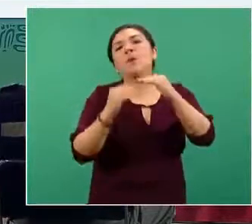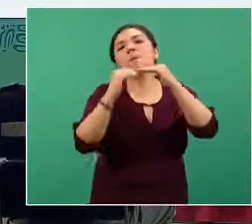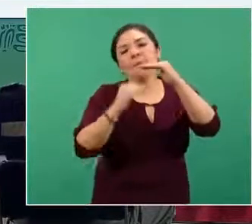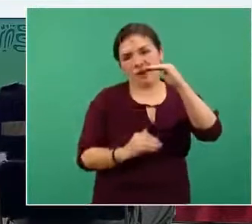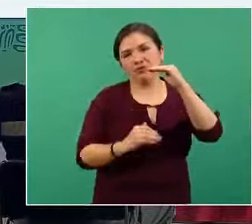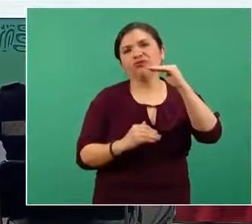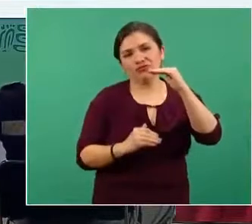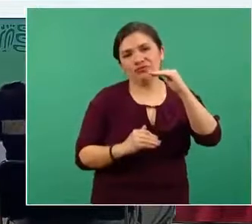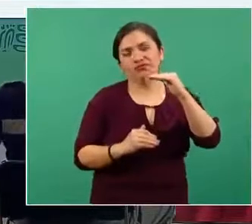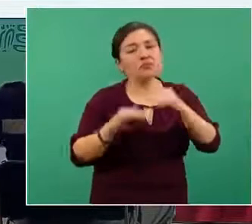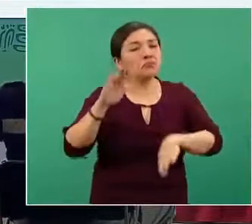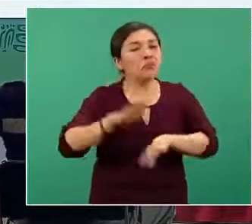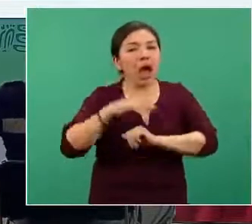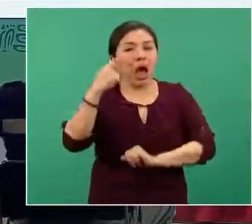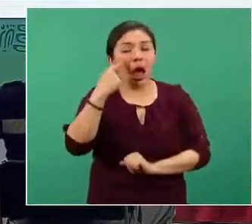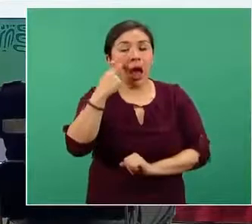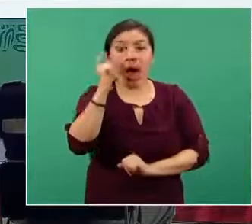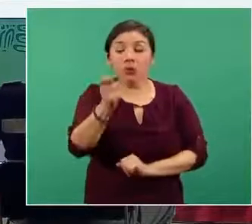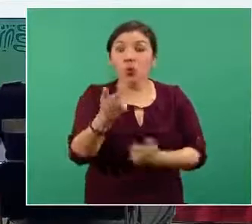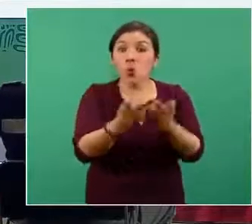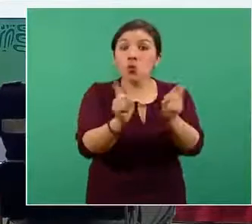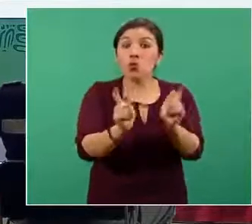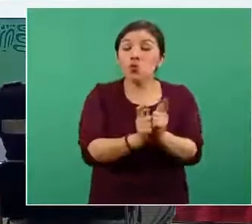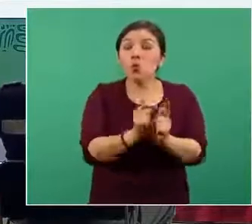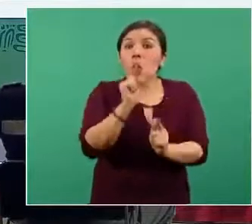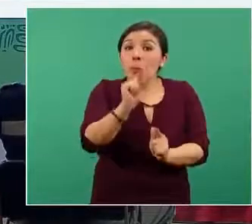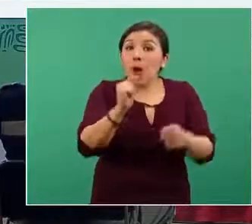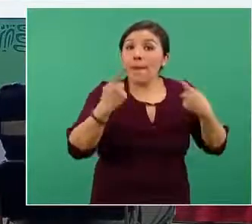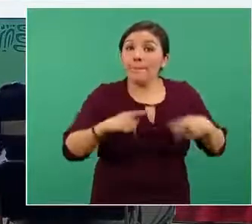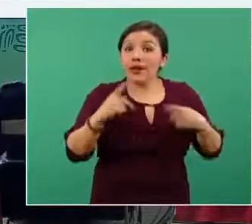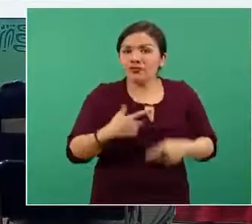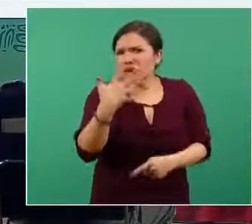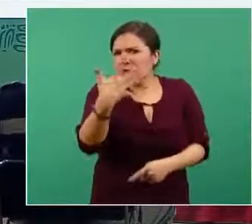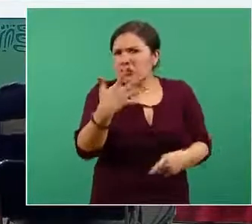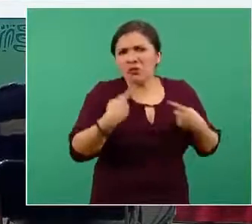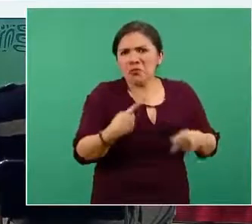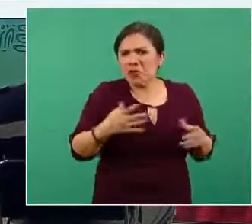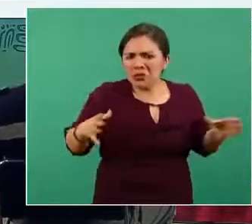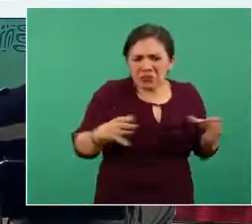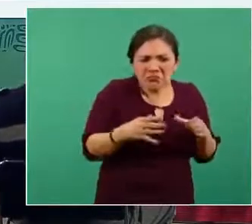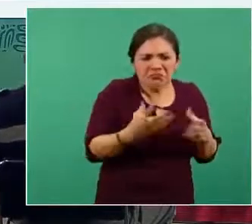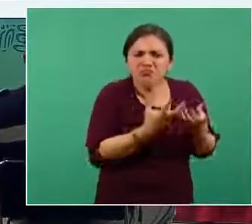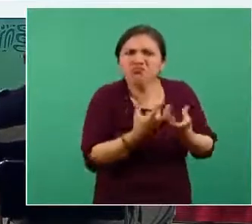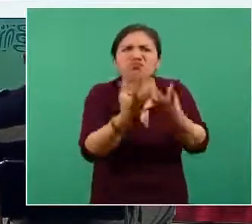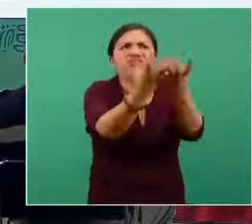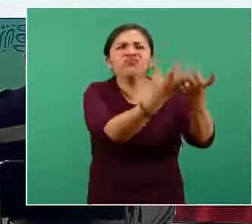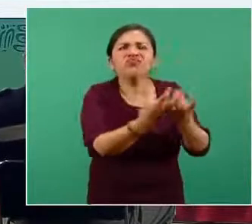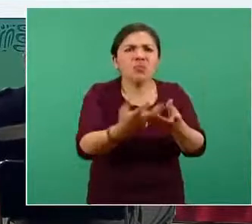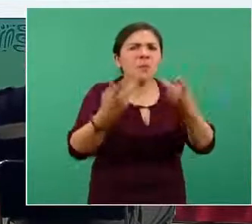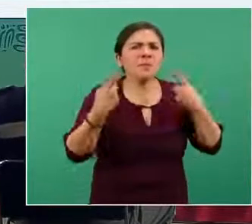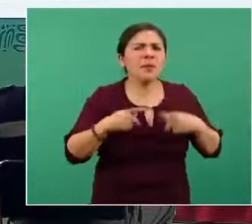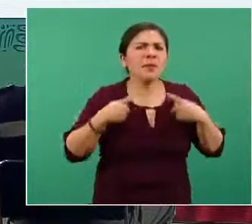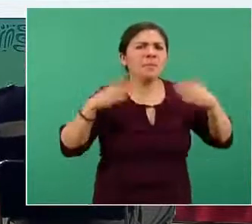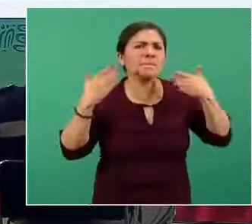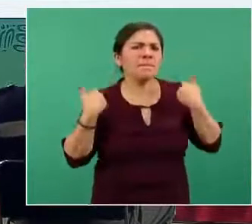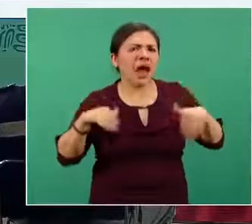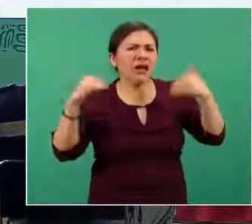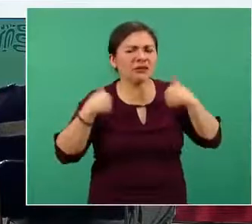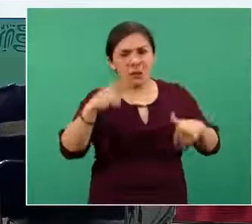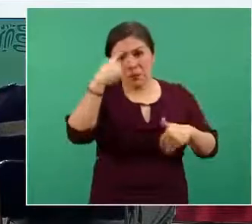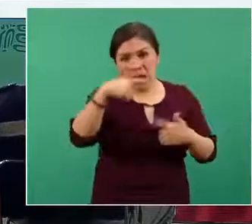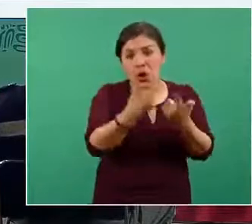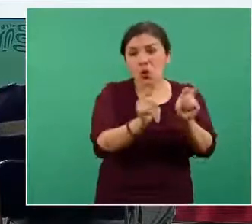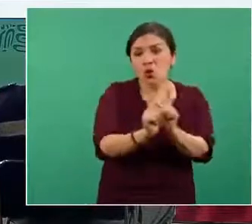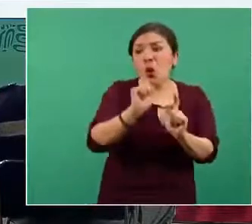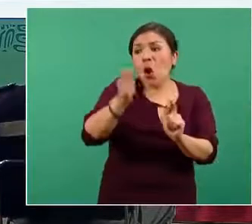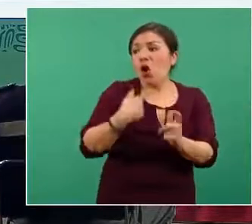menor, más si somos grupos pequeños de 5 personas y que además no están en contacto estos grupos con